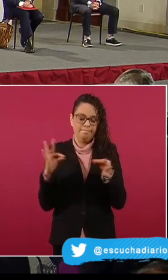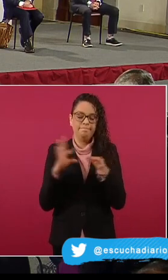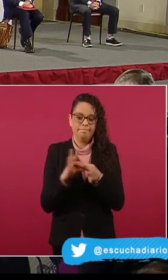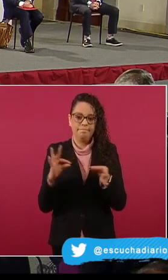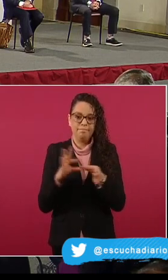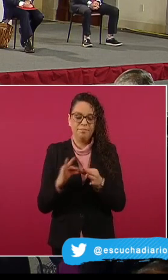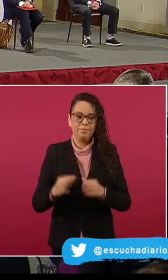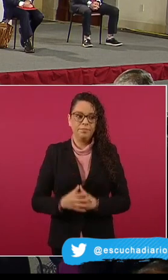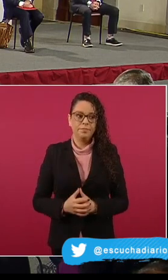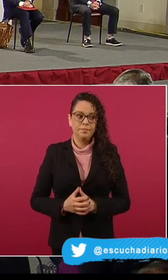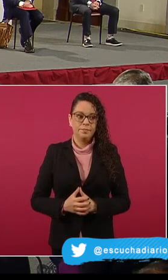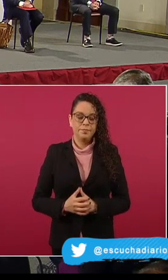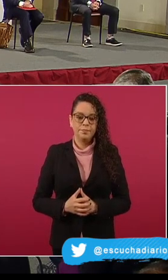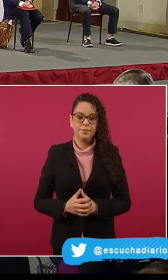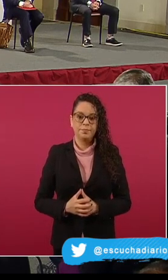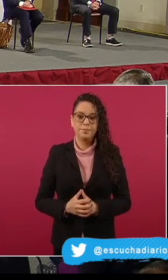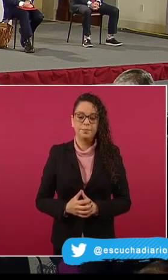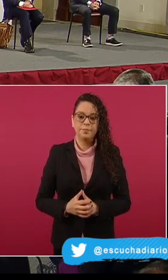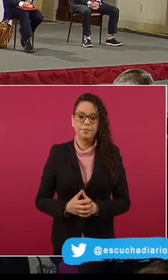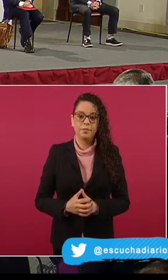en el análisis del agua.